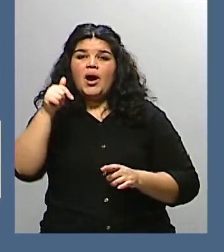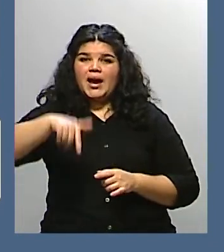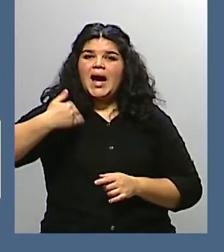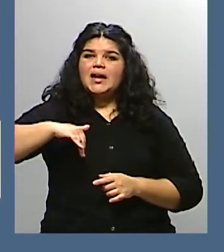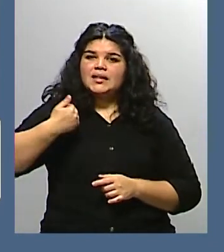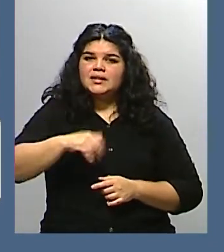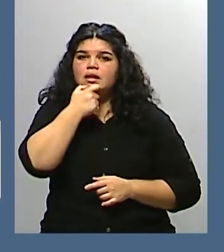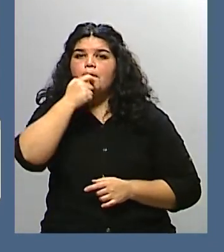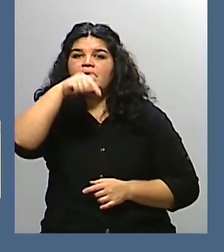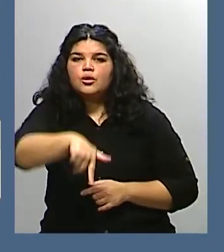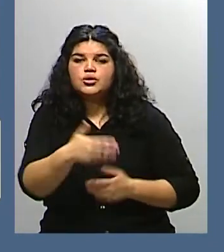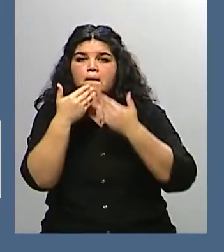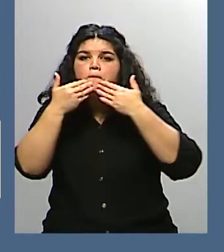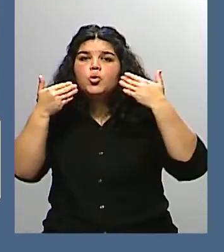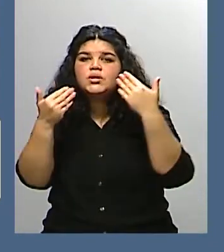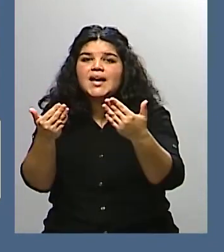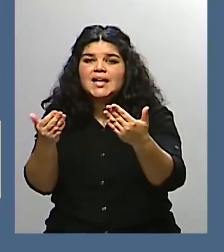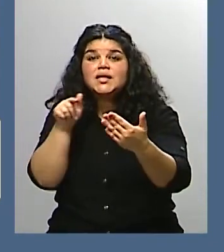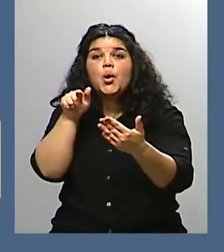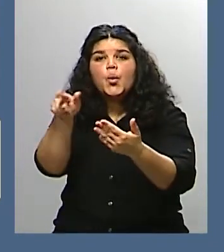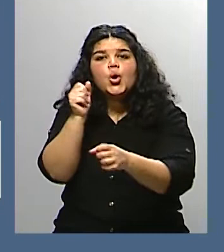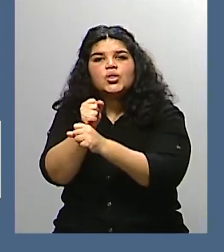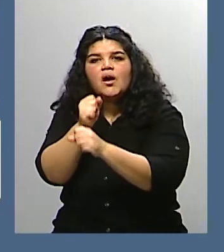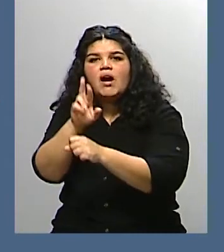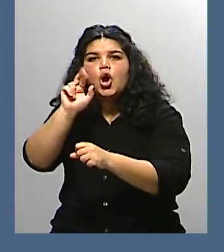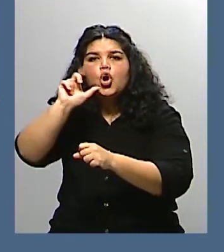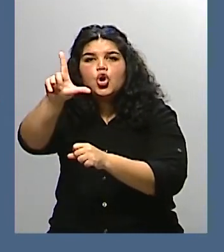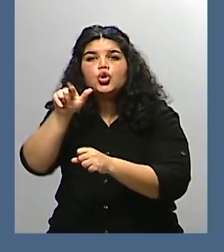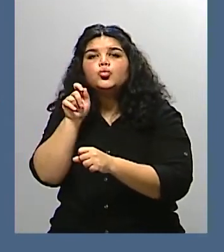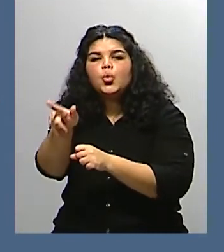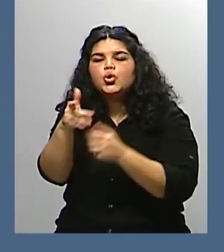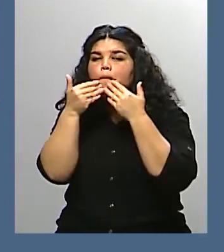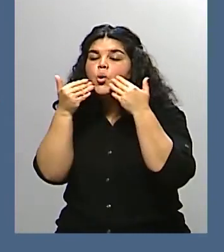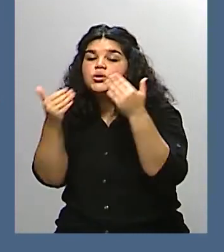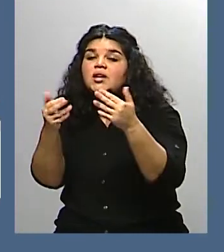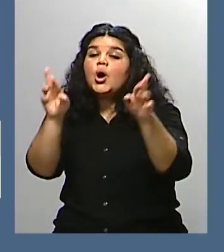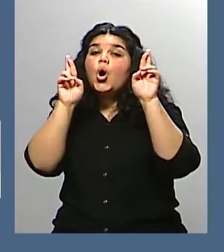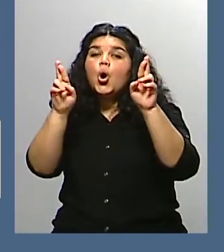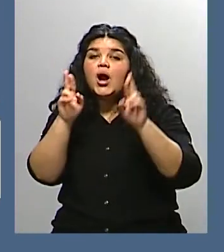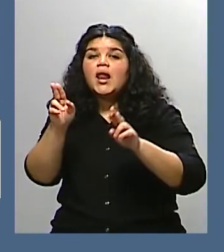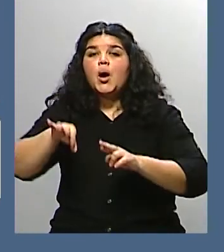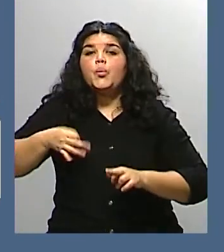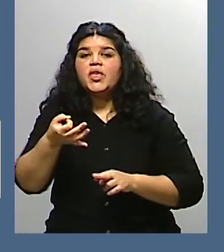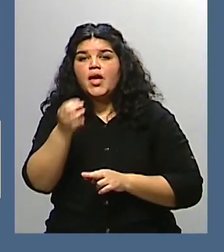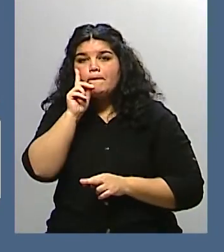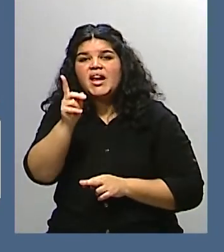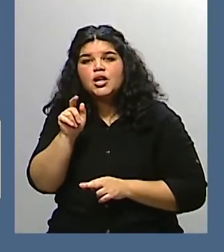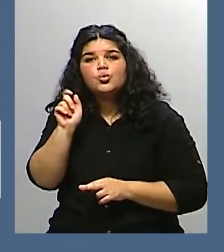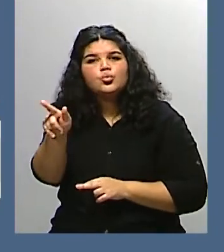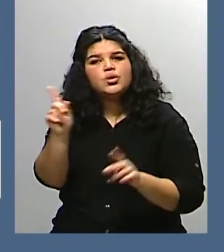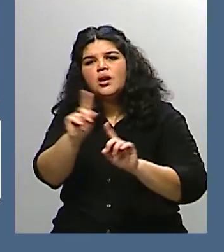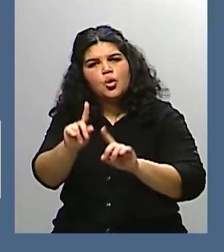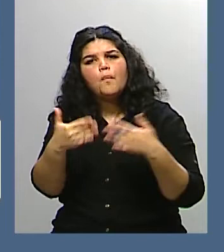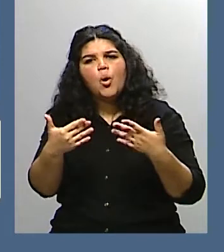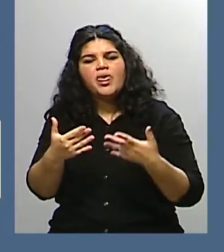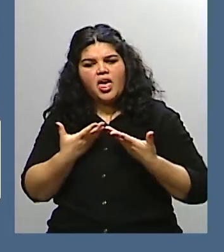tu participación y bueno, ojalá sea cada vez menos riesgoso poder luchar a favor del medio ambiente y que se asuman los compromisos